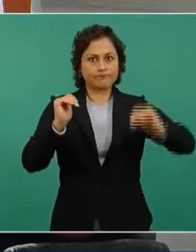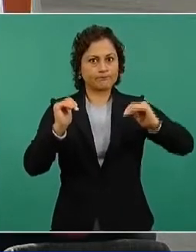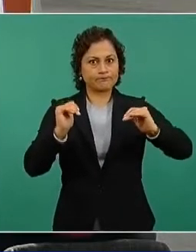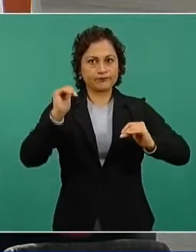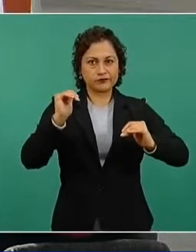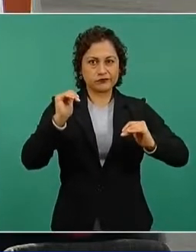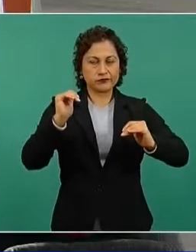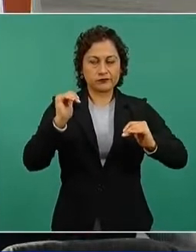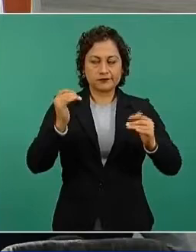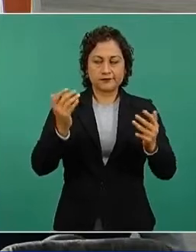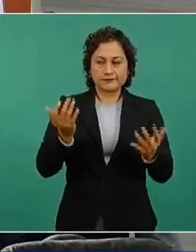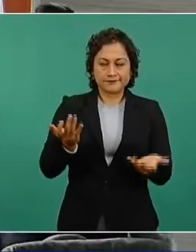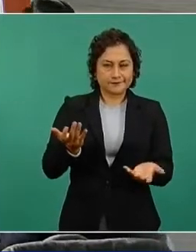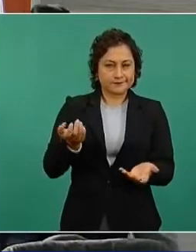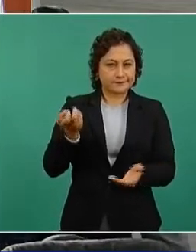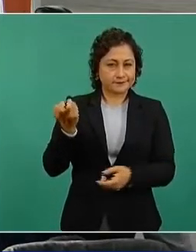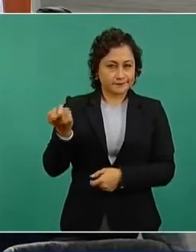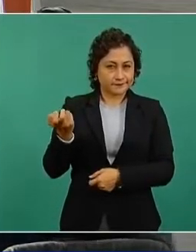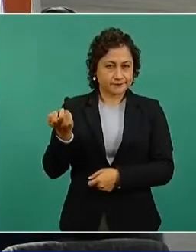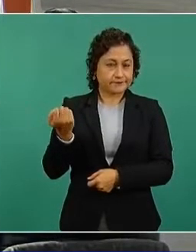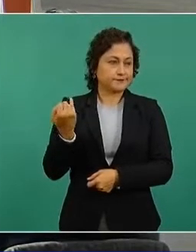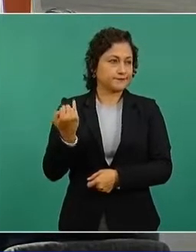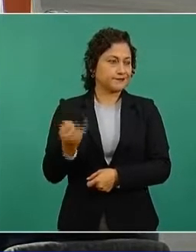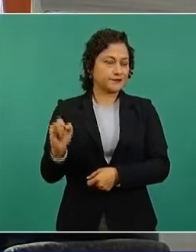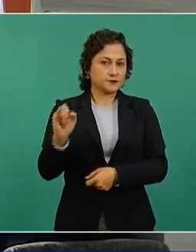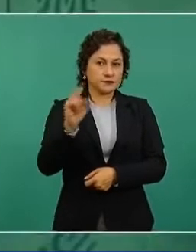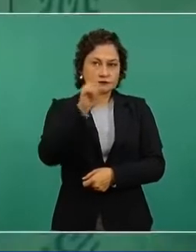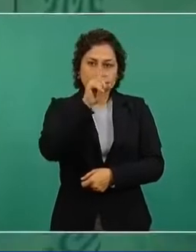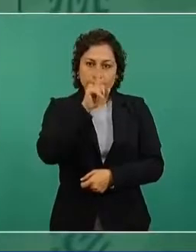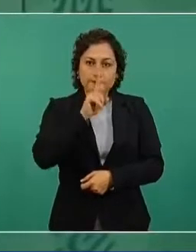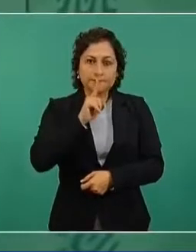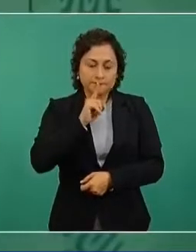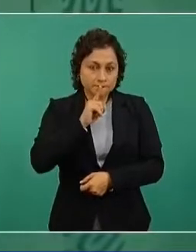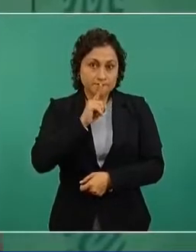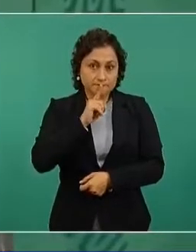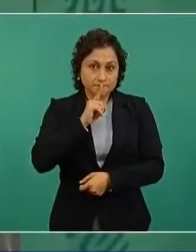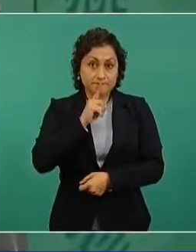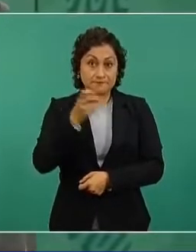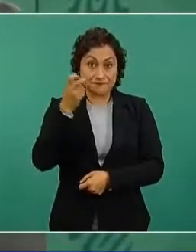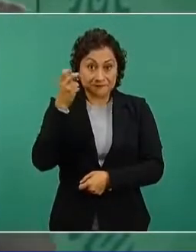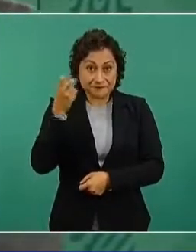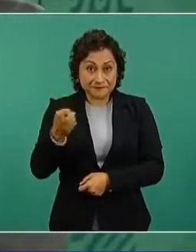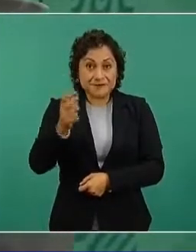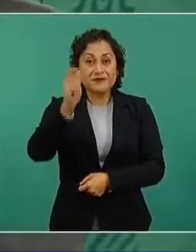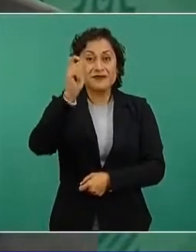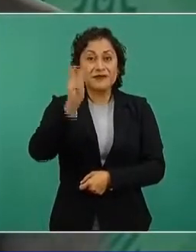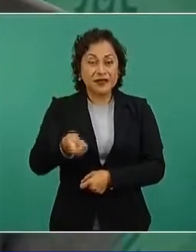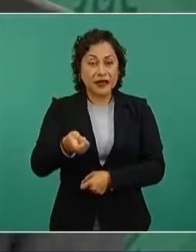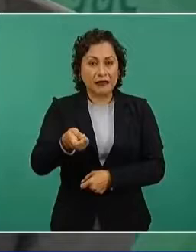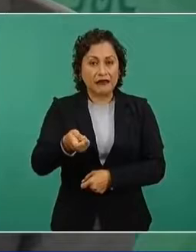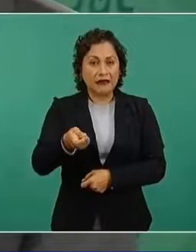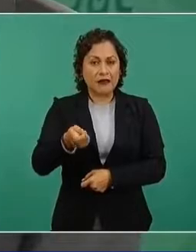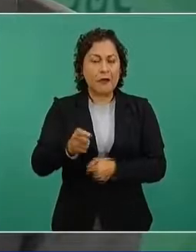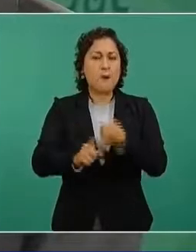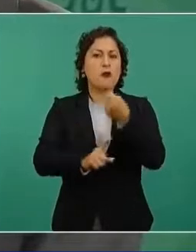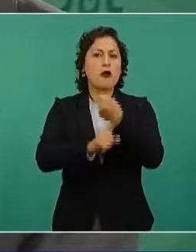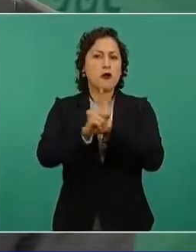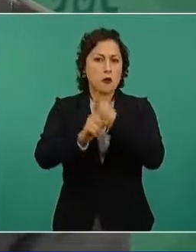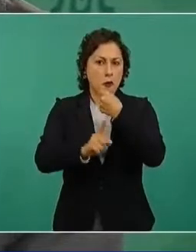Y eso es falso. Eso nos llevó a que el salario mínimo de México